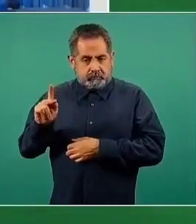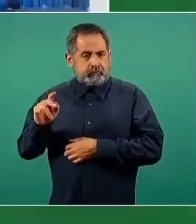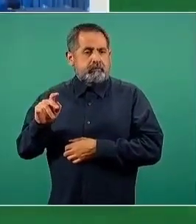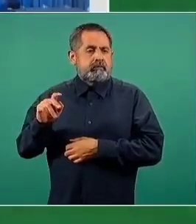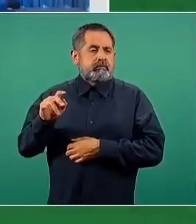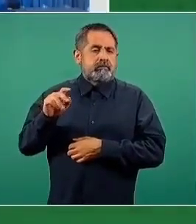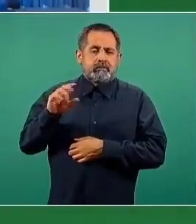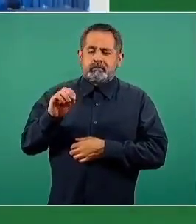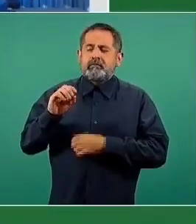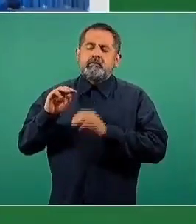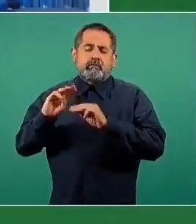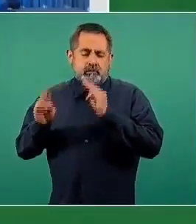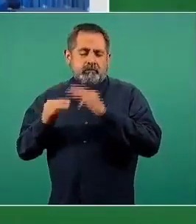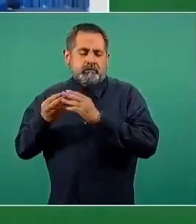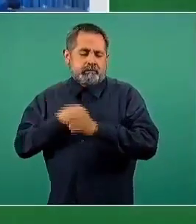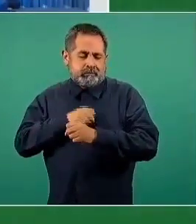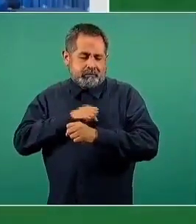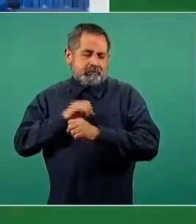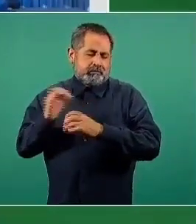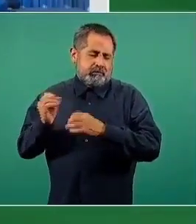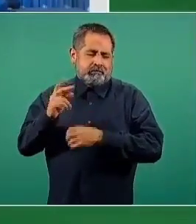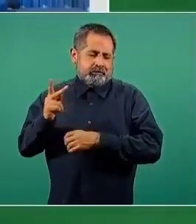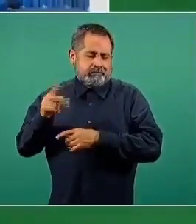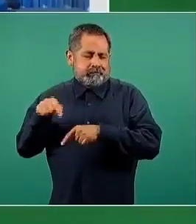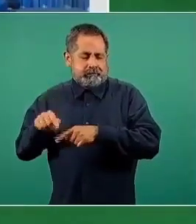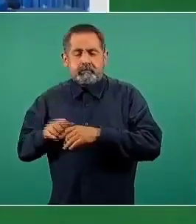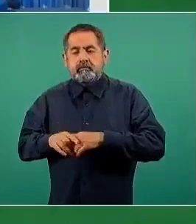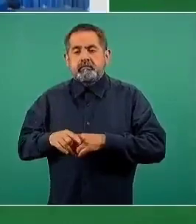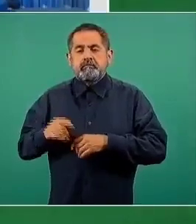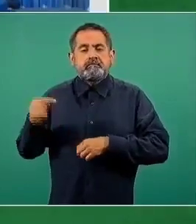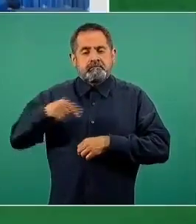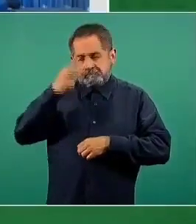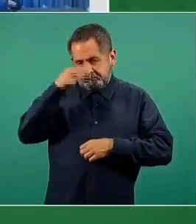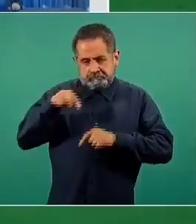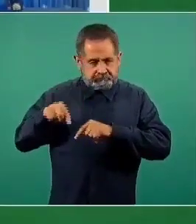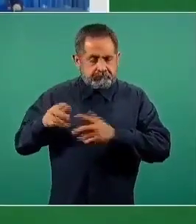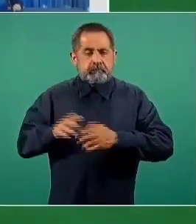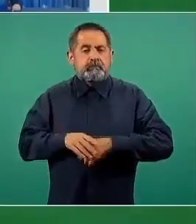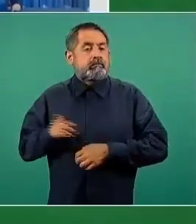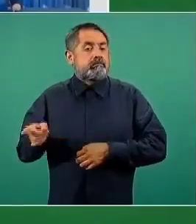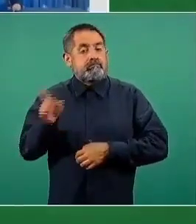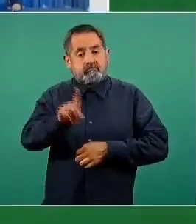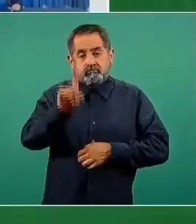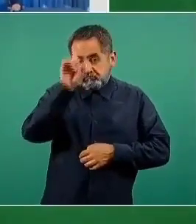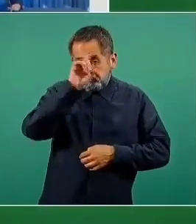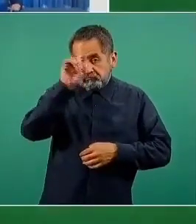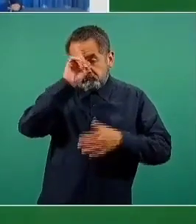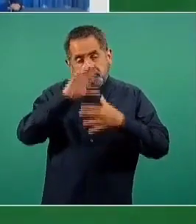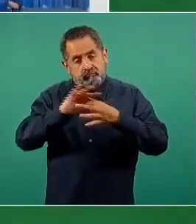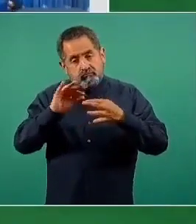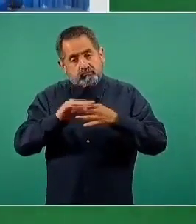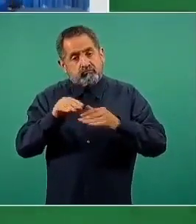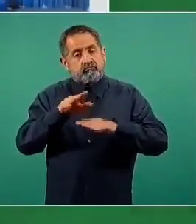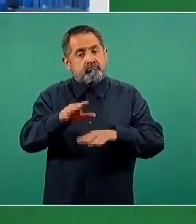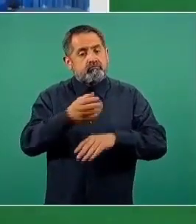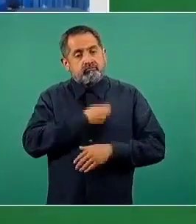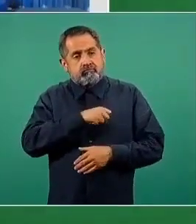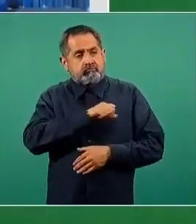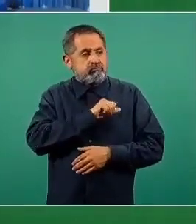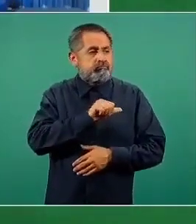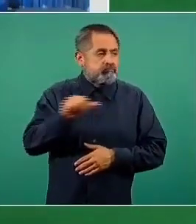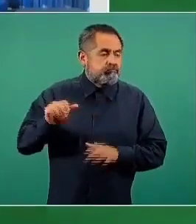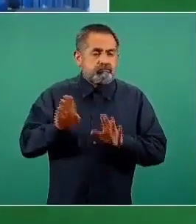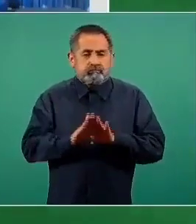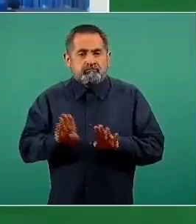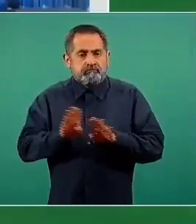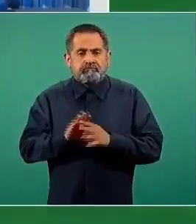en México, que hablará de algunas de las recomendaciones específicas, sobre todo en el ámbito de la salud pública, y cómo se ha